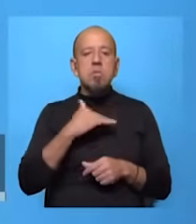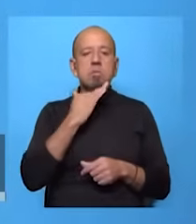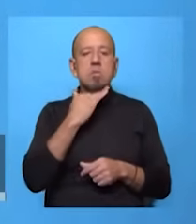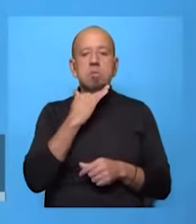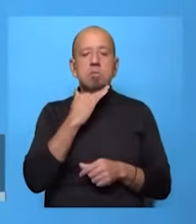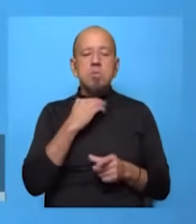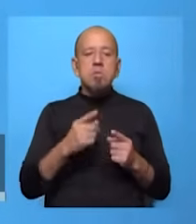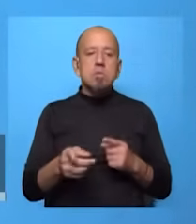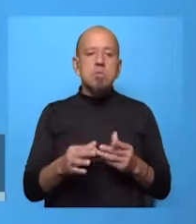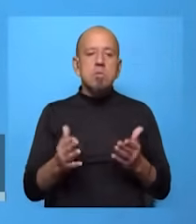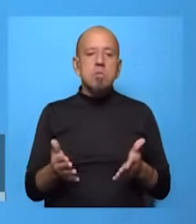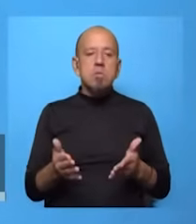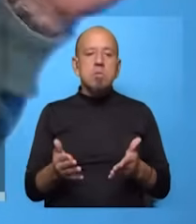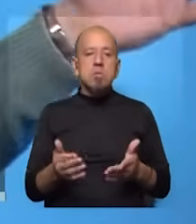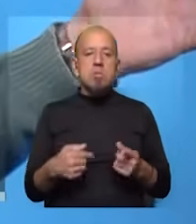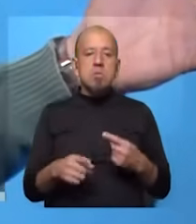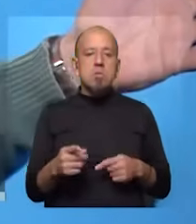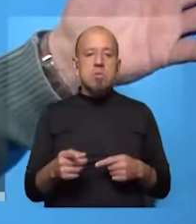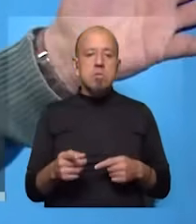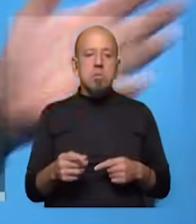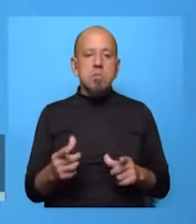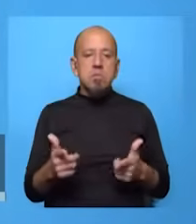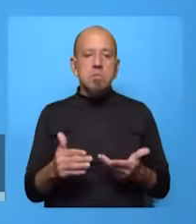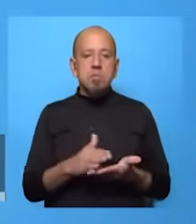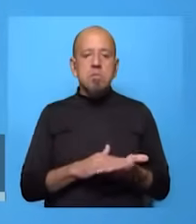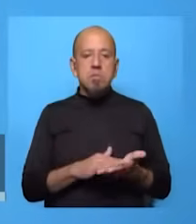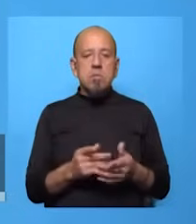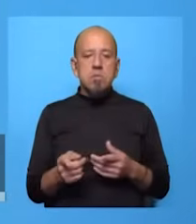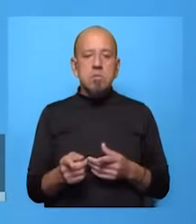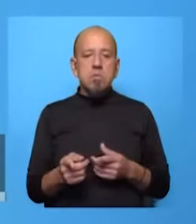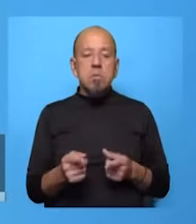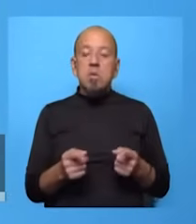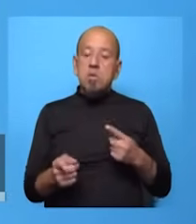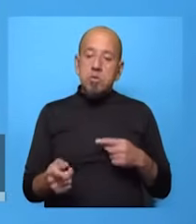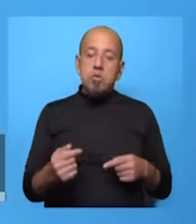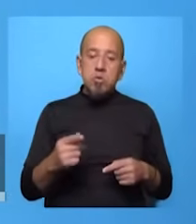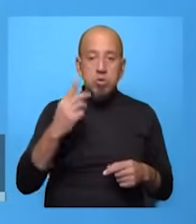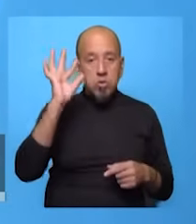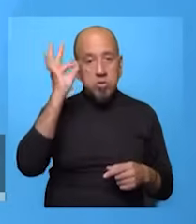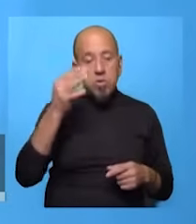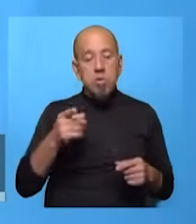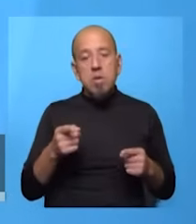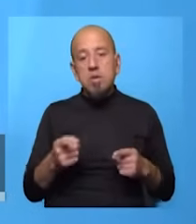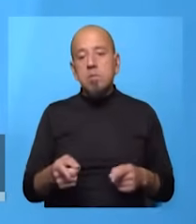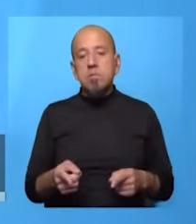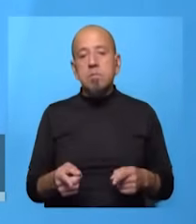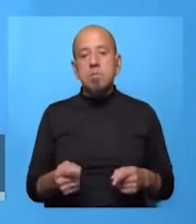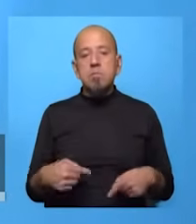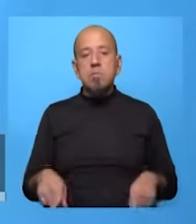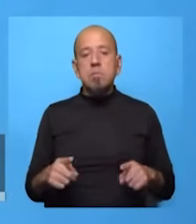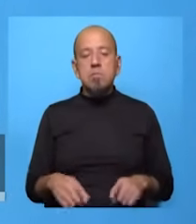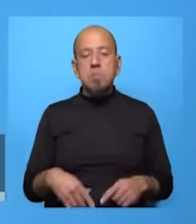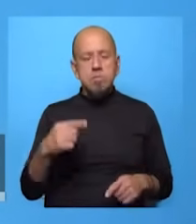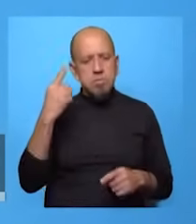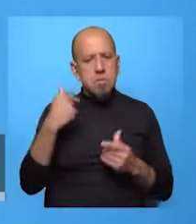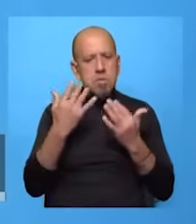un departamento que todo el mundo lo había declarado inviable Bueno yo creo que eso demuestra genera En definitiva no una estrategia sino